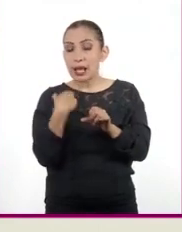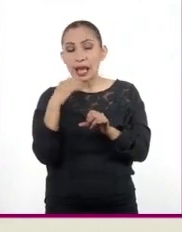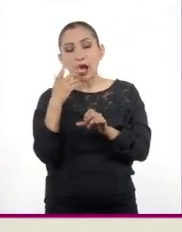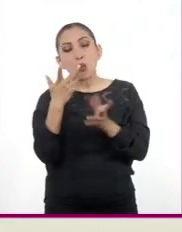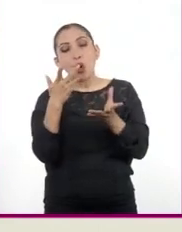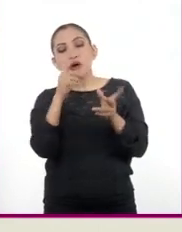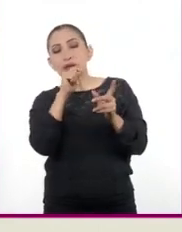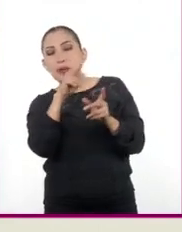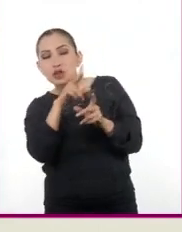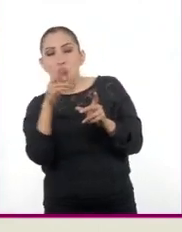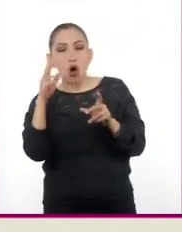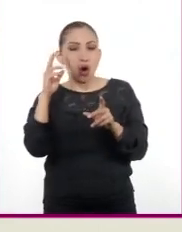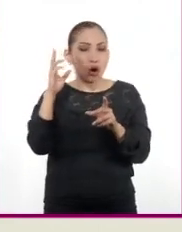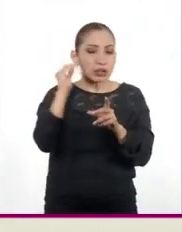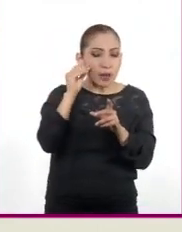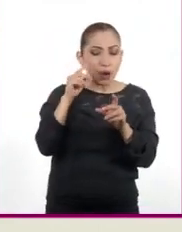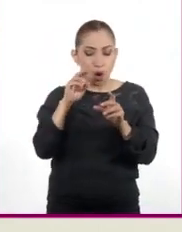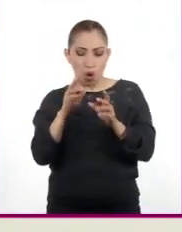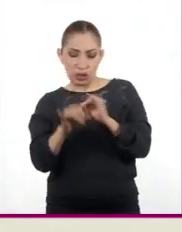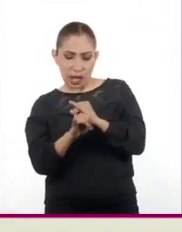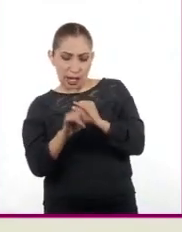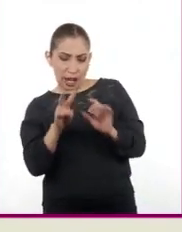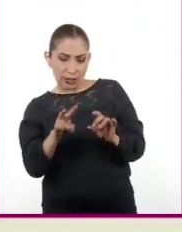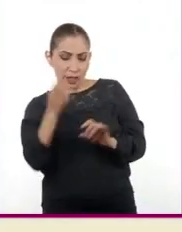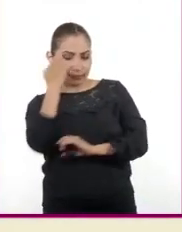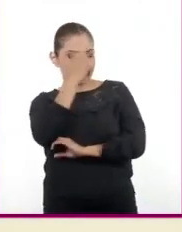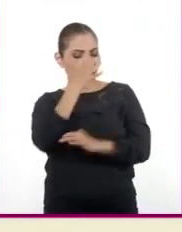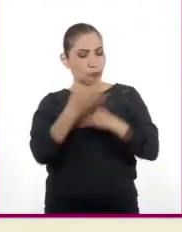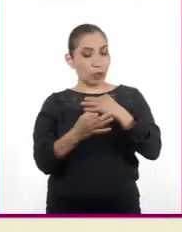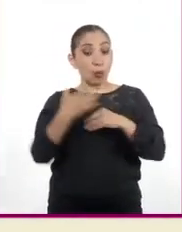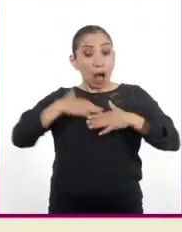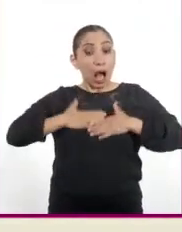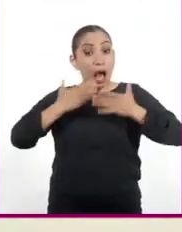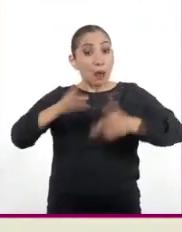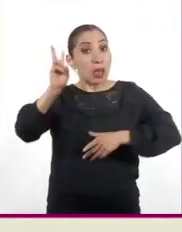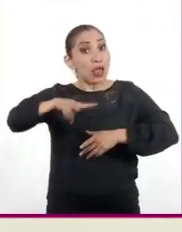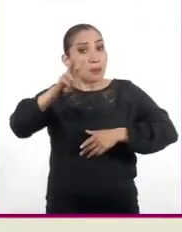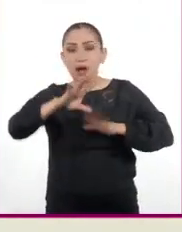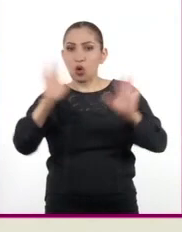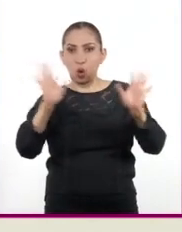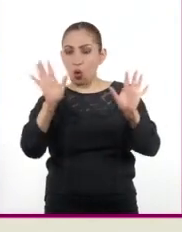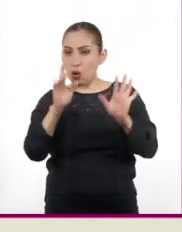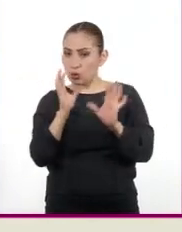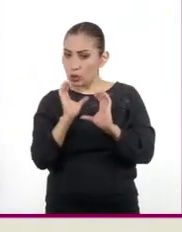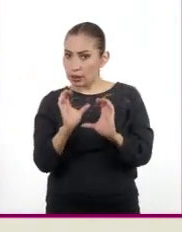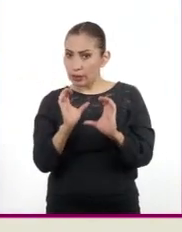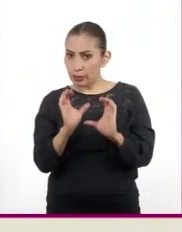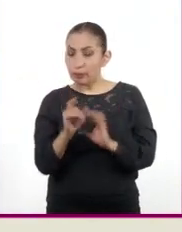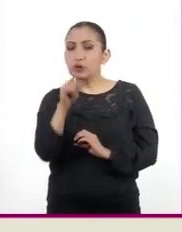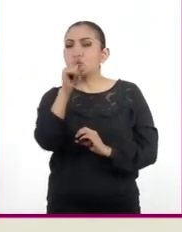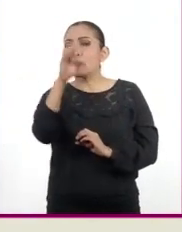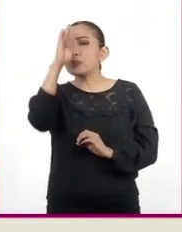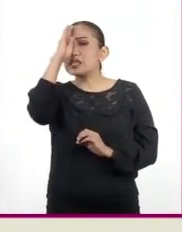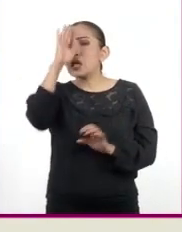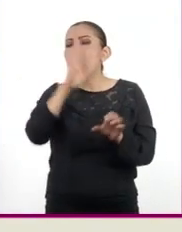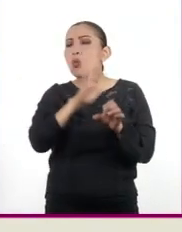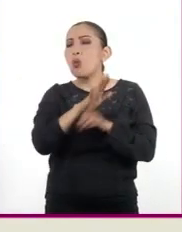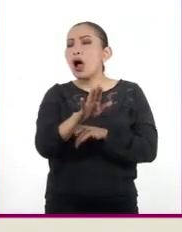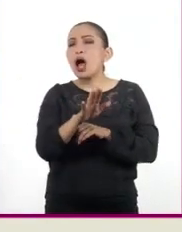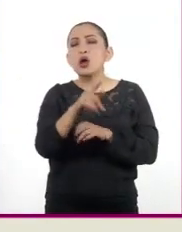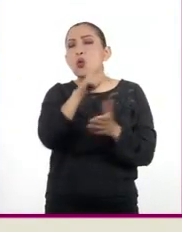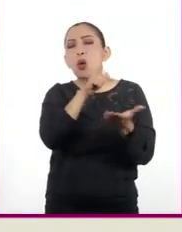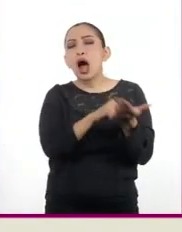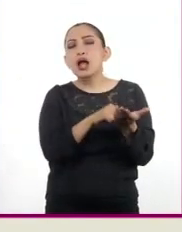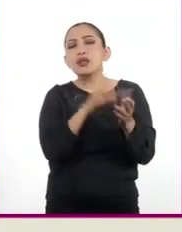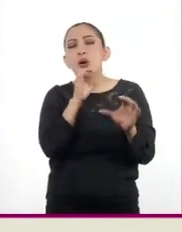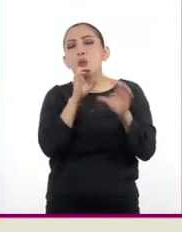y que los observen de manera crítica. Piensen, por ejemplo, cuáles son los medios de comunicación